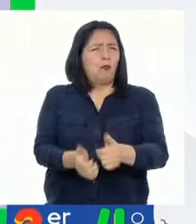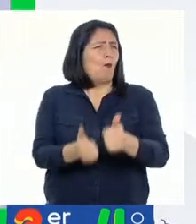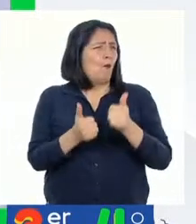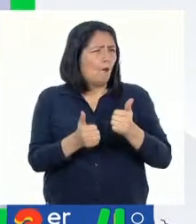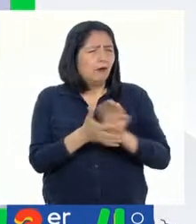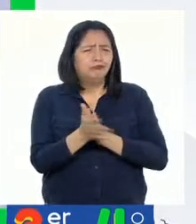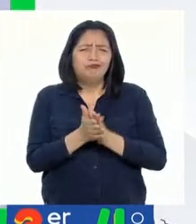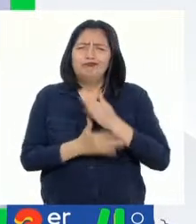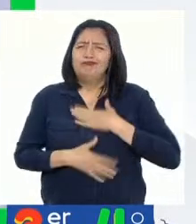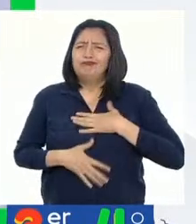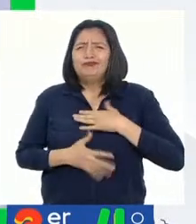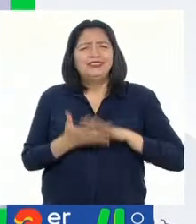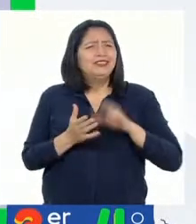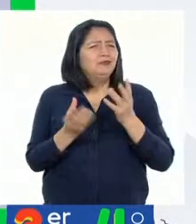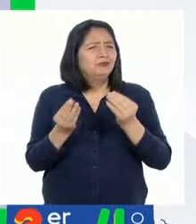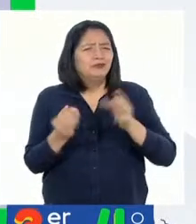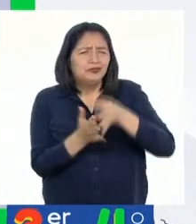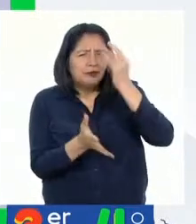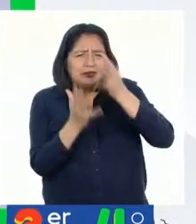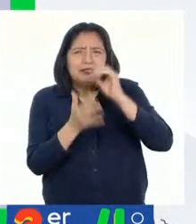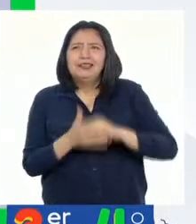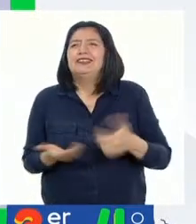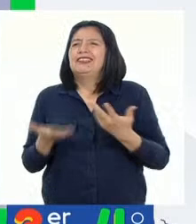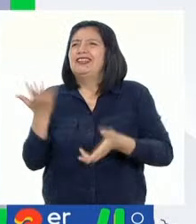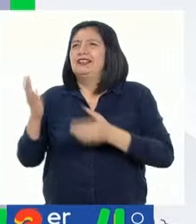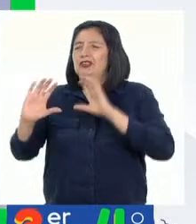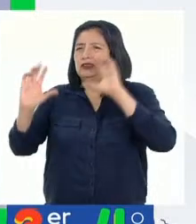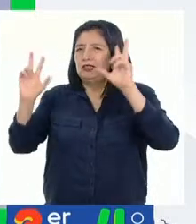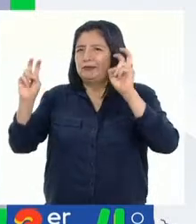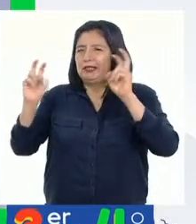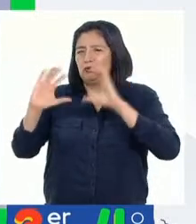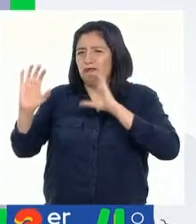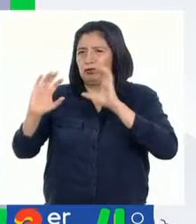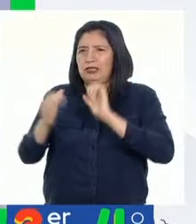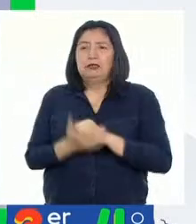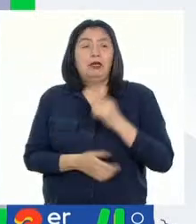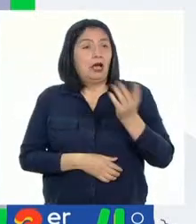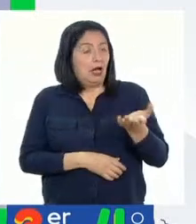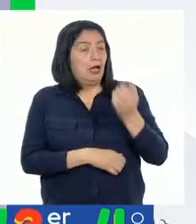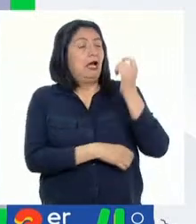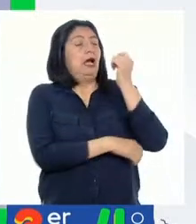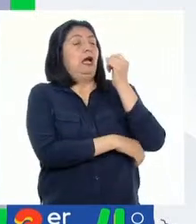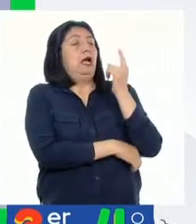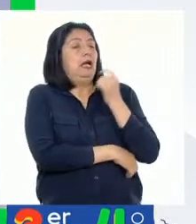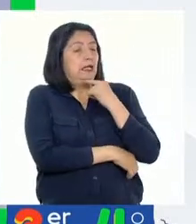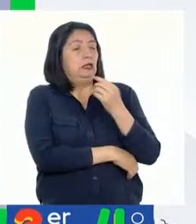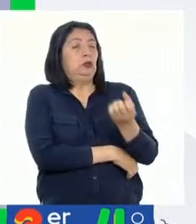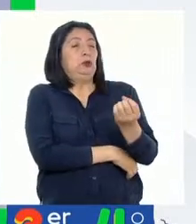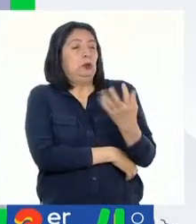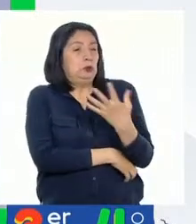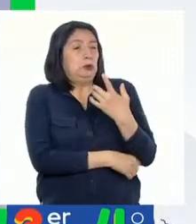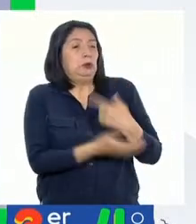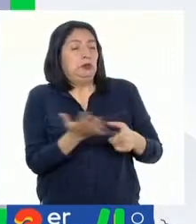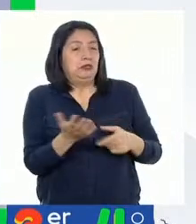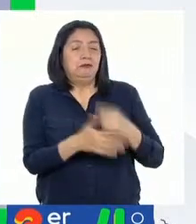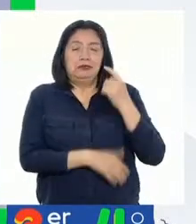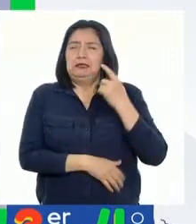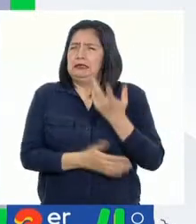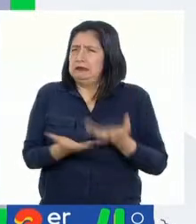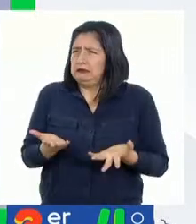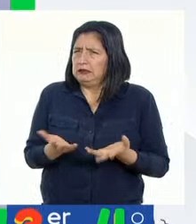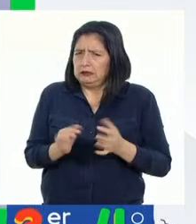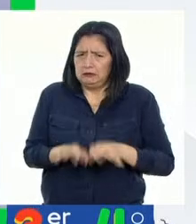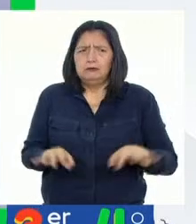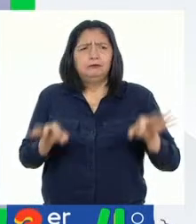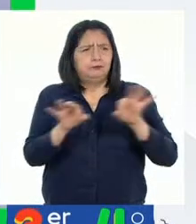de entretenimiento y aprendizaje sobre el área de comunicación. Para entender lo que nos dicen y hacernos entender,